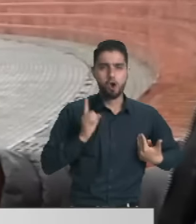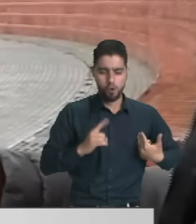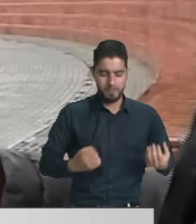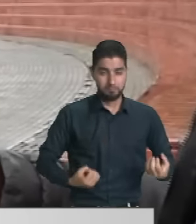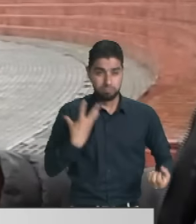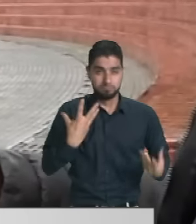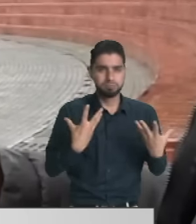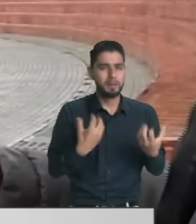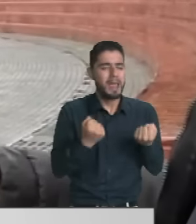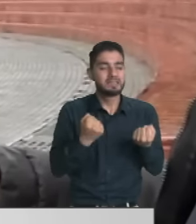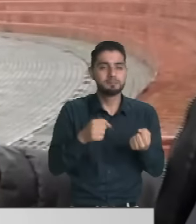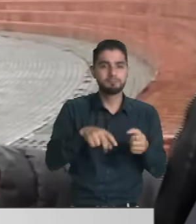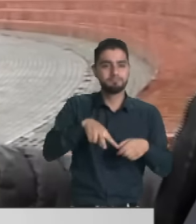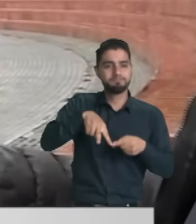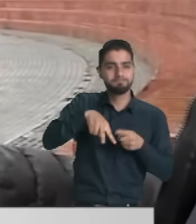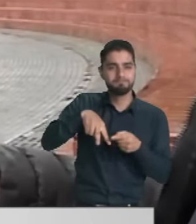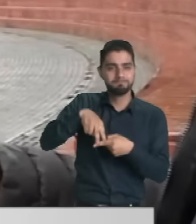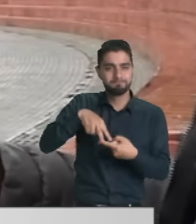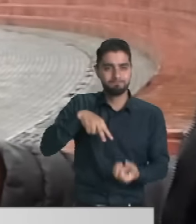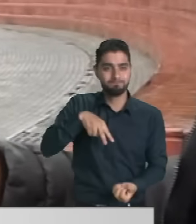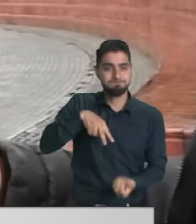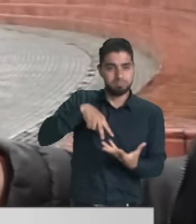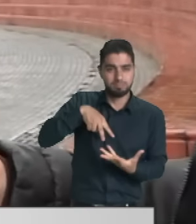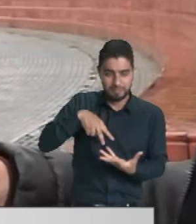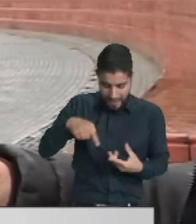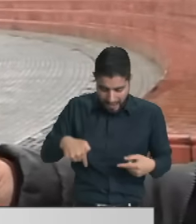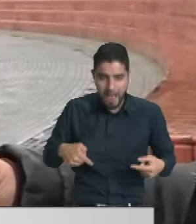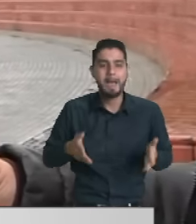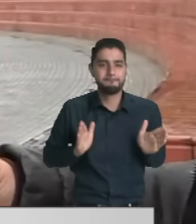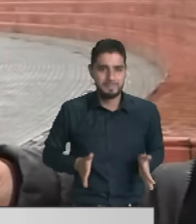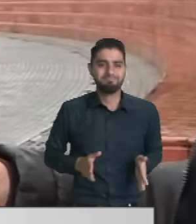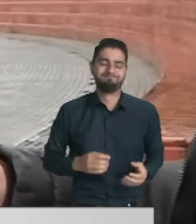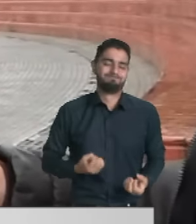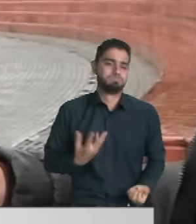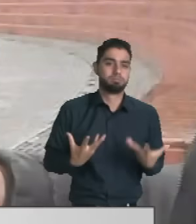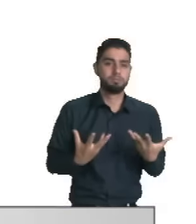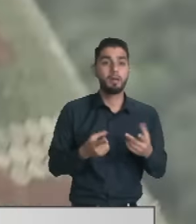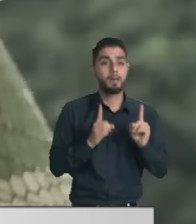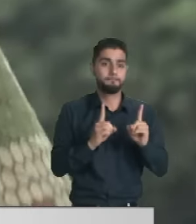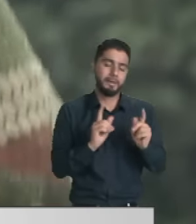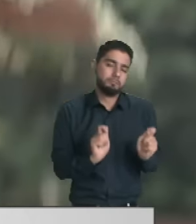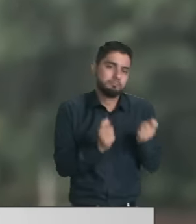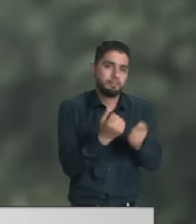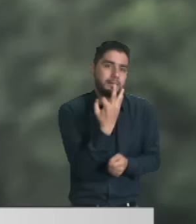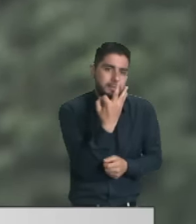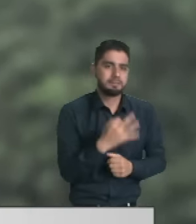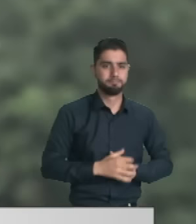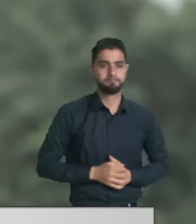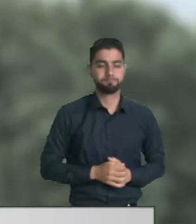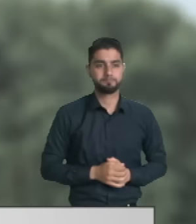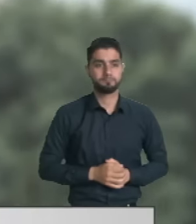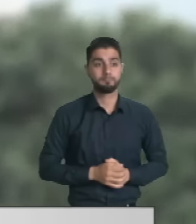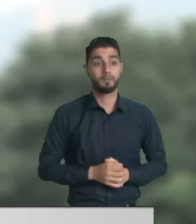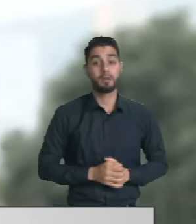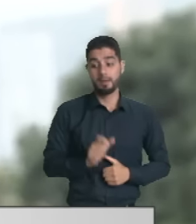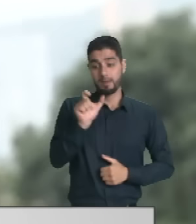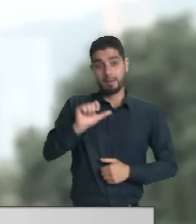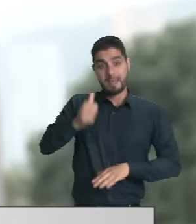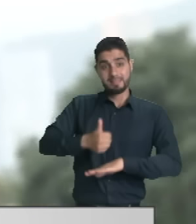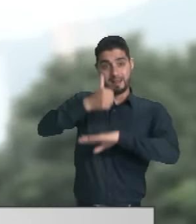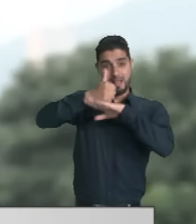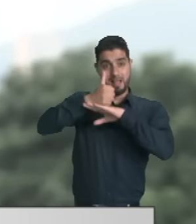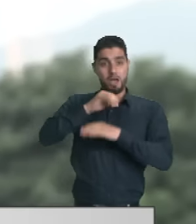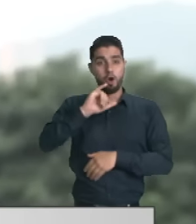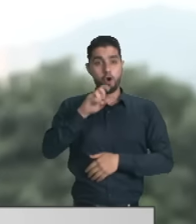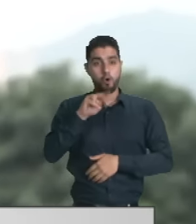sus extremidades inferiores, pero el diagnóstico es halagador, afortunadamente. El general Juan Carlos Fajardo, comandante